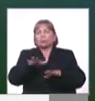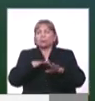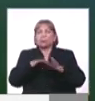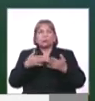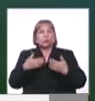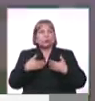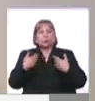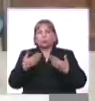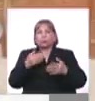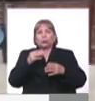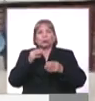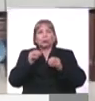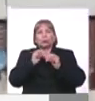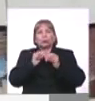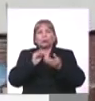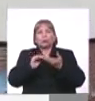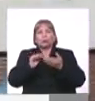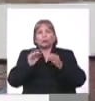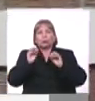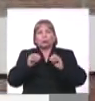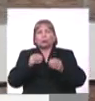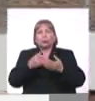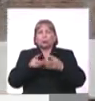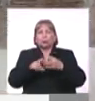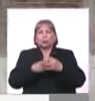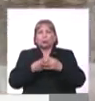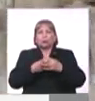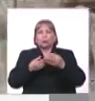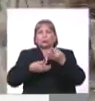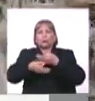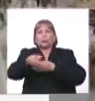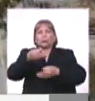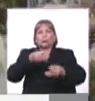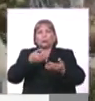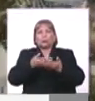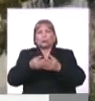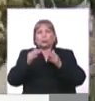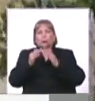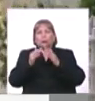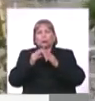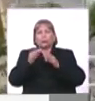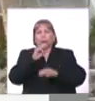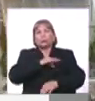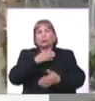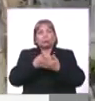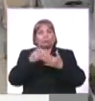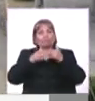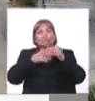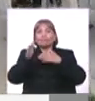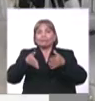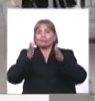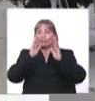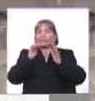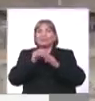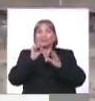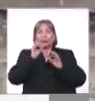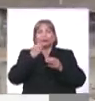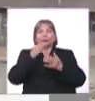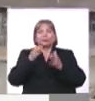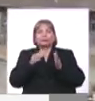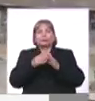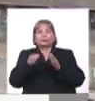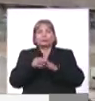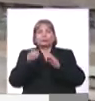que con texto sustitutorio propone la ley que prioriza la transferencia de predios estatales a favor de la construcción y ampliación de infraestructuras